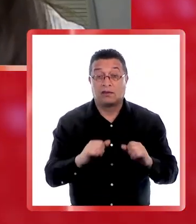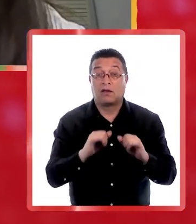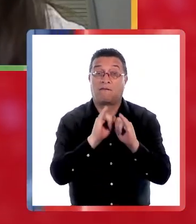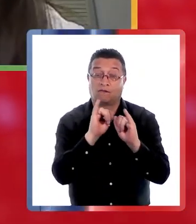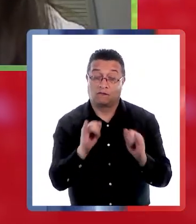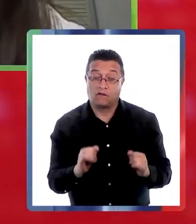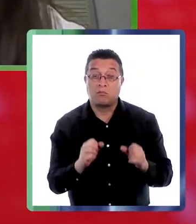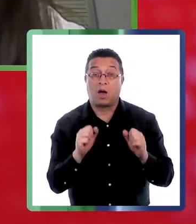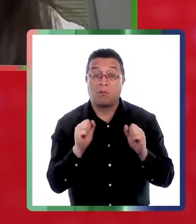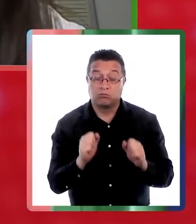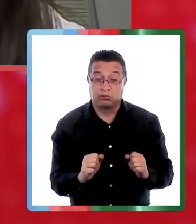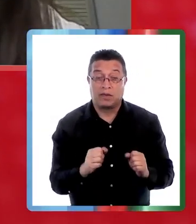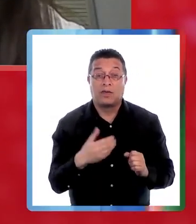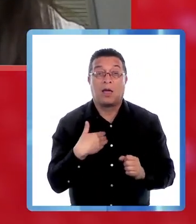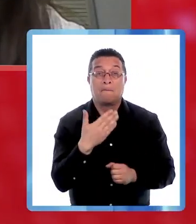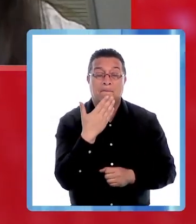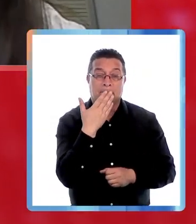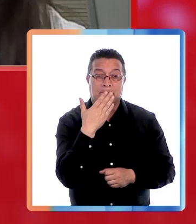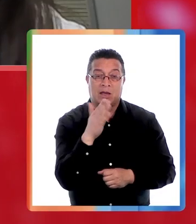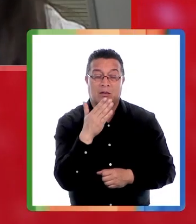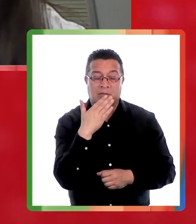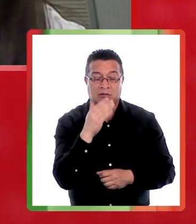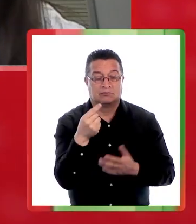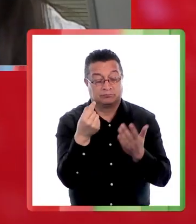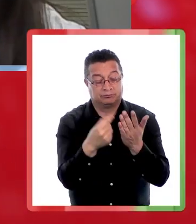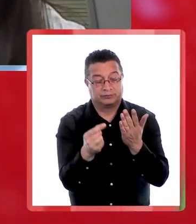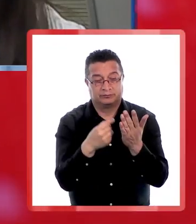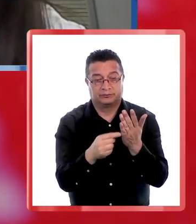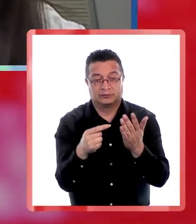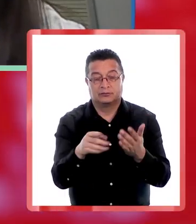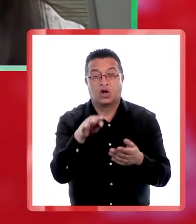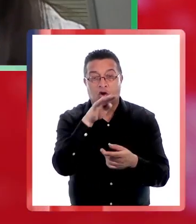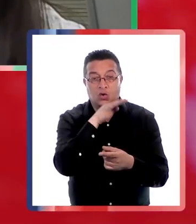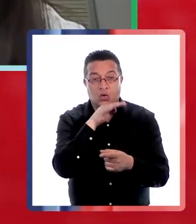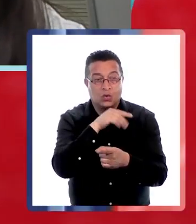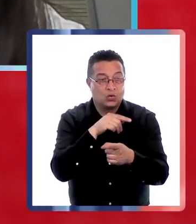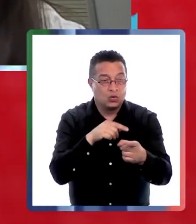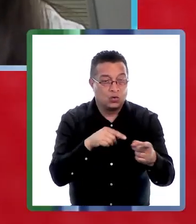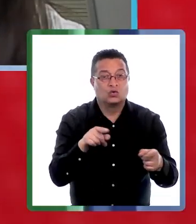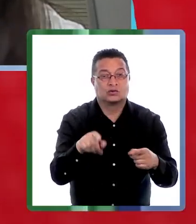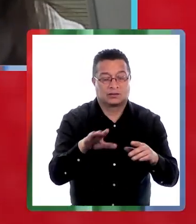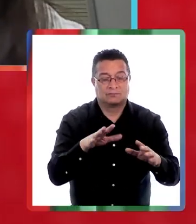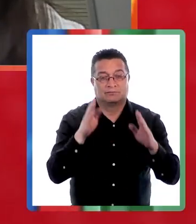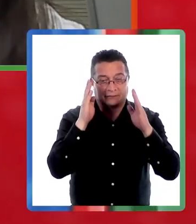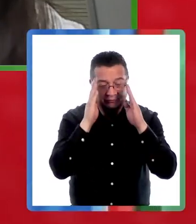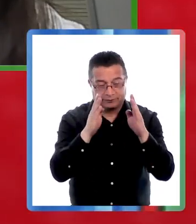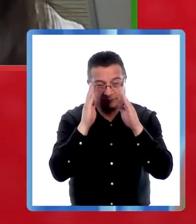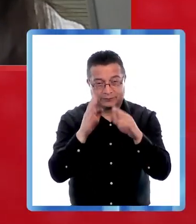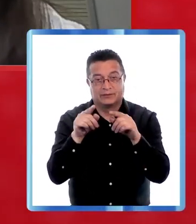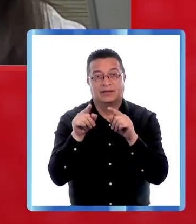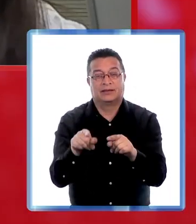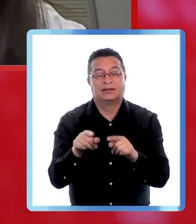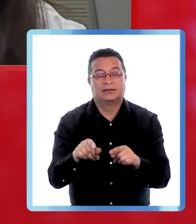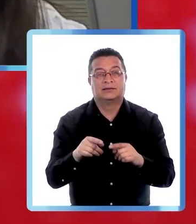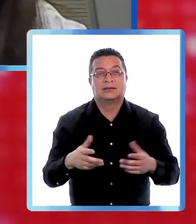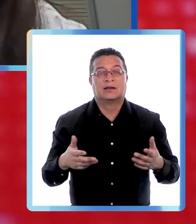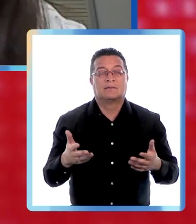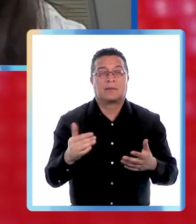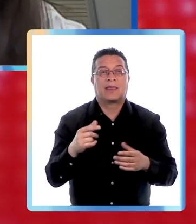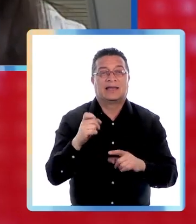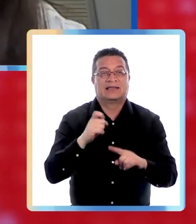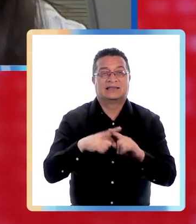una forma de optimizar el rendimiento de los recursos alocados a este tipo